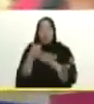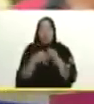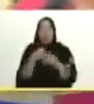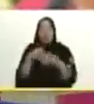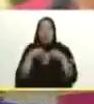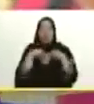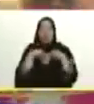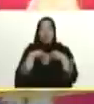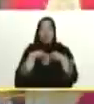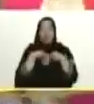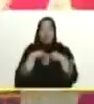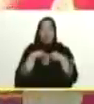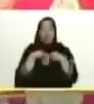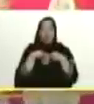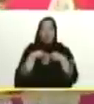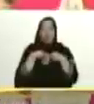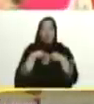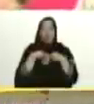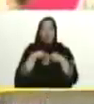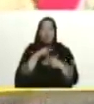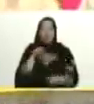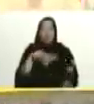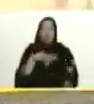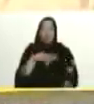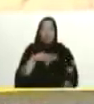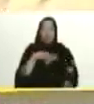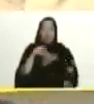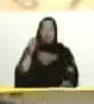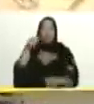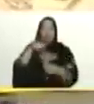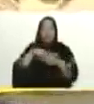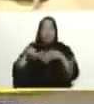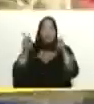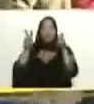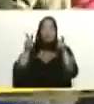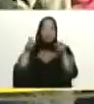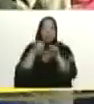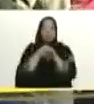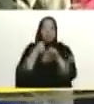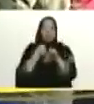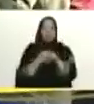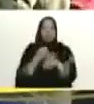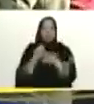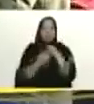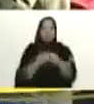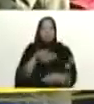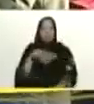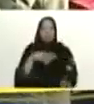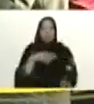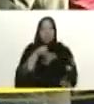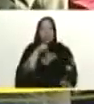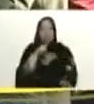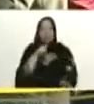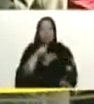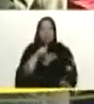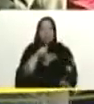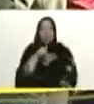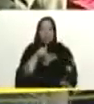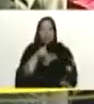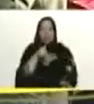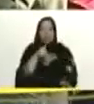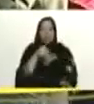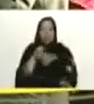asignadas. Rumbo al Centro de Innovación, Creación y Renovación de la